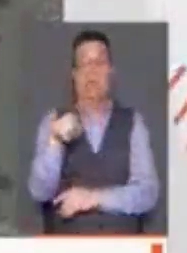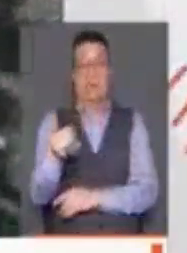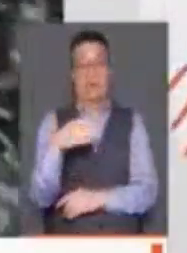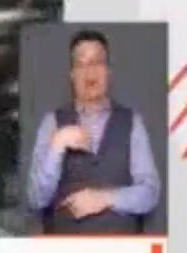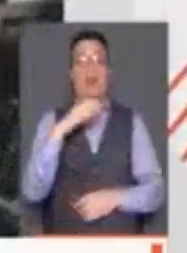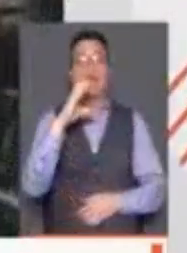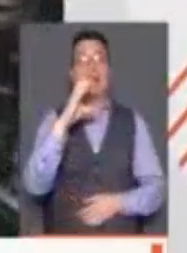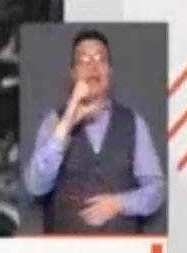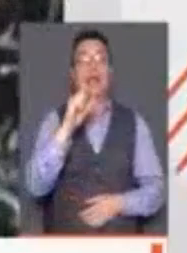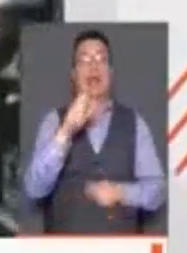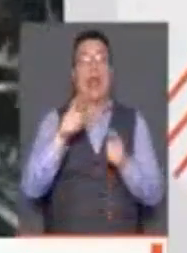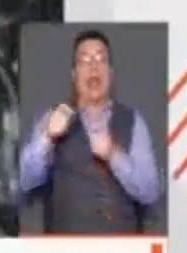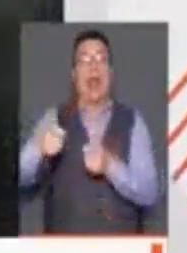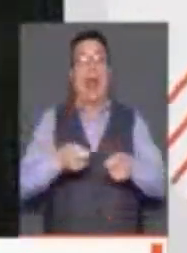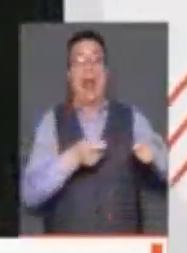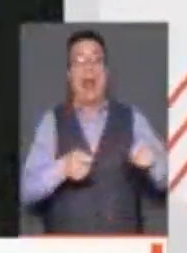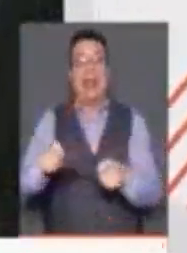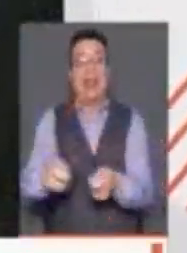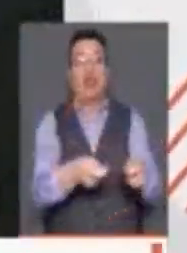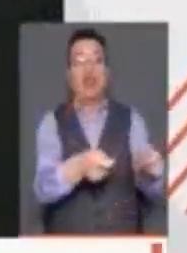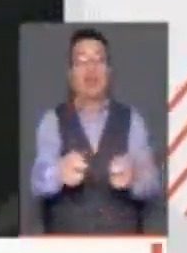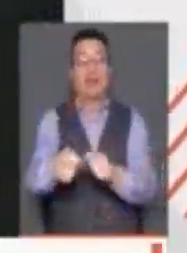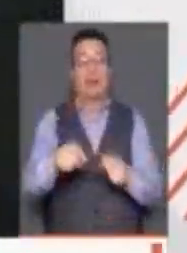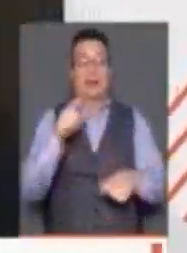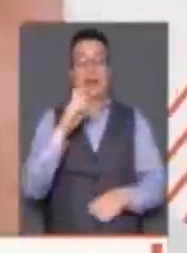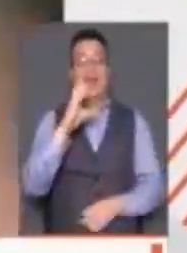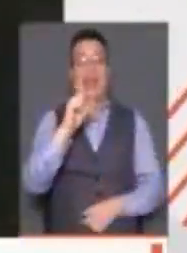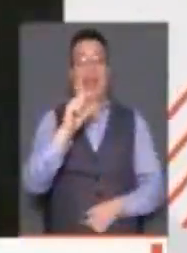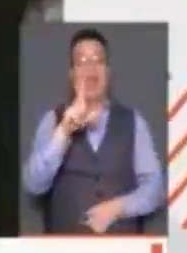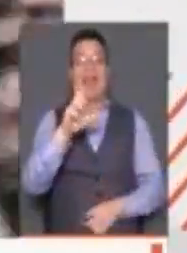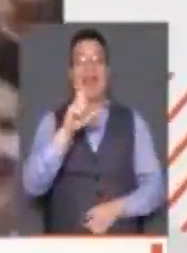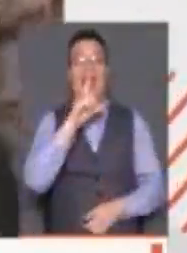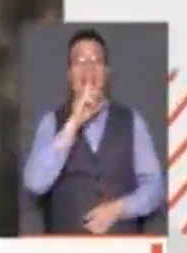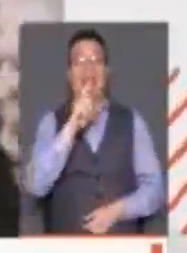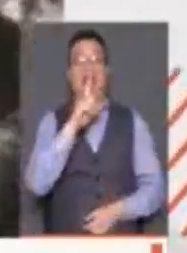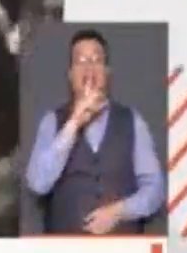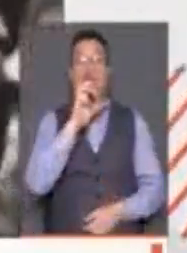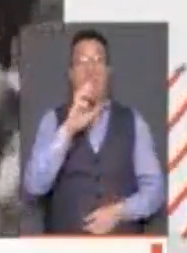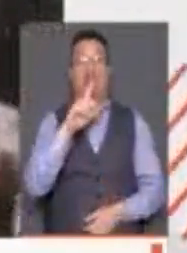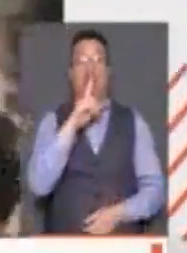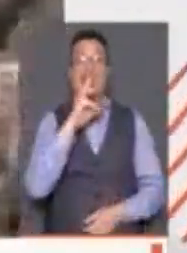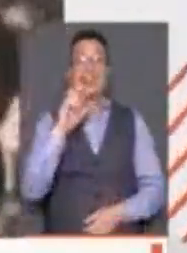Tortel, haciendo un operativo de caridad, la operación Rally. Sí, José Manuel,